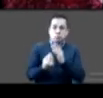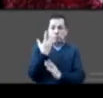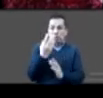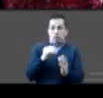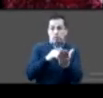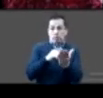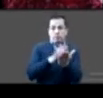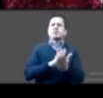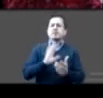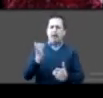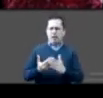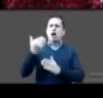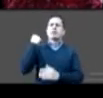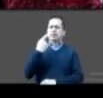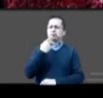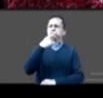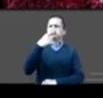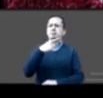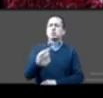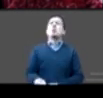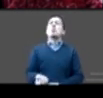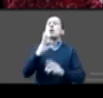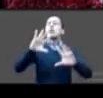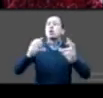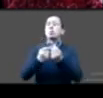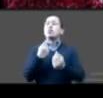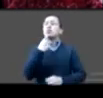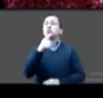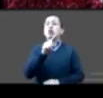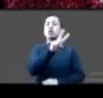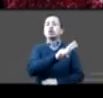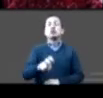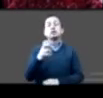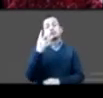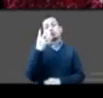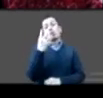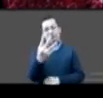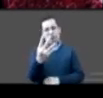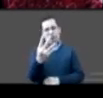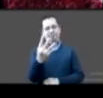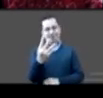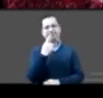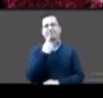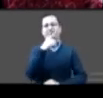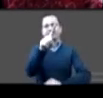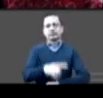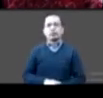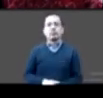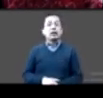de 204 denuncias, ¿no? Muy activas las jóvenes, sobre todo, que